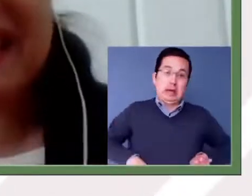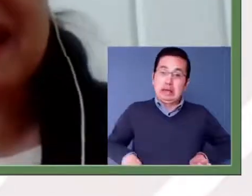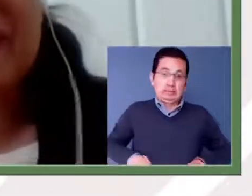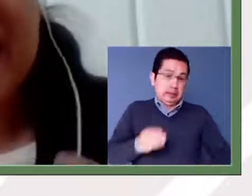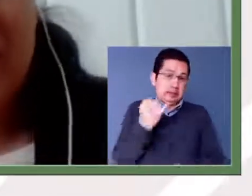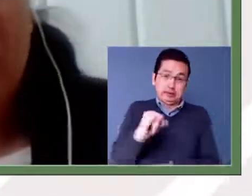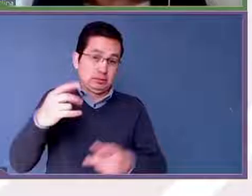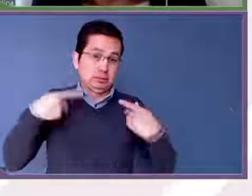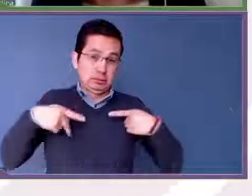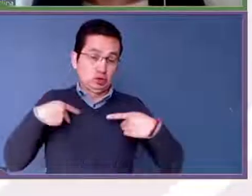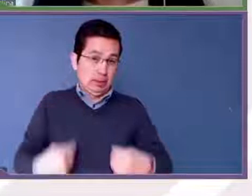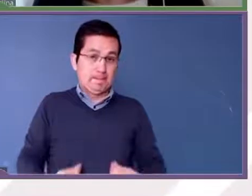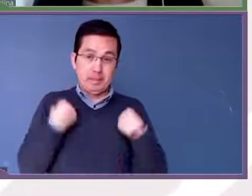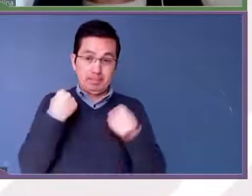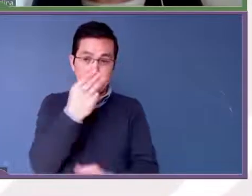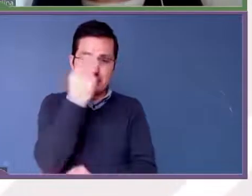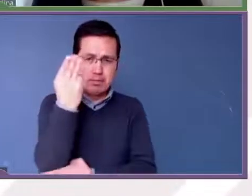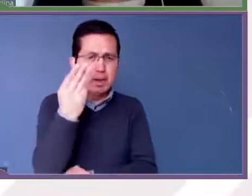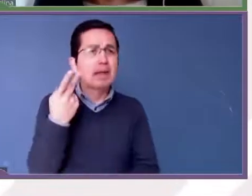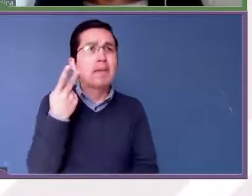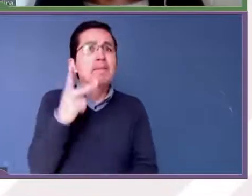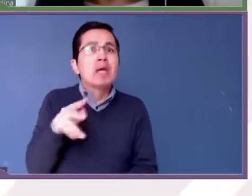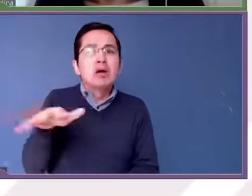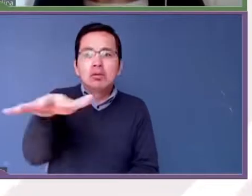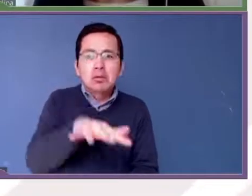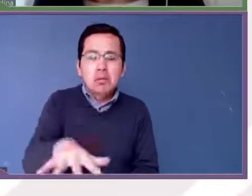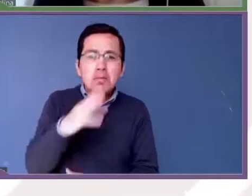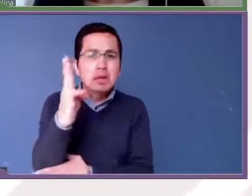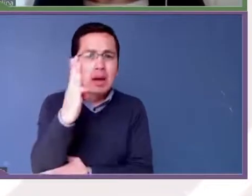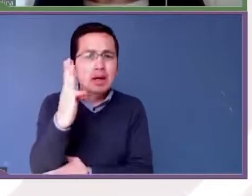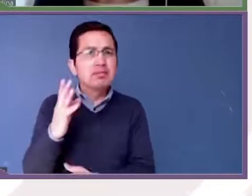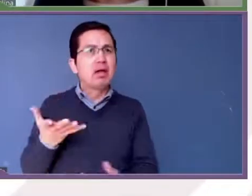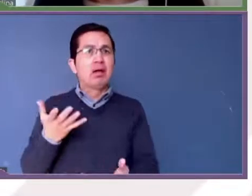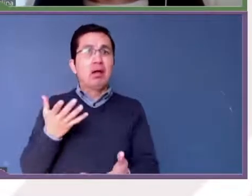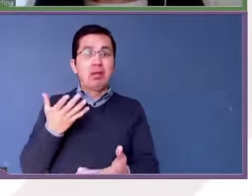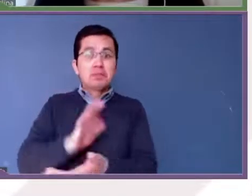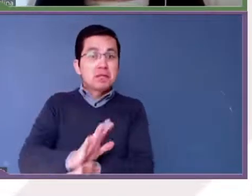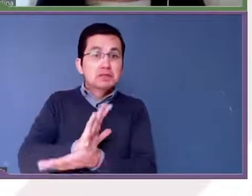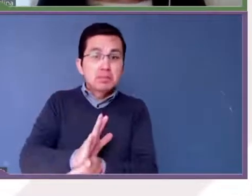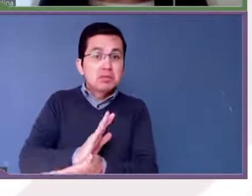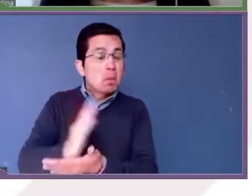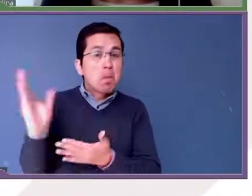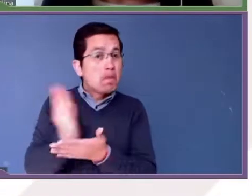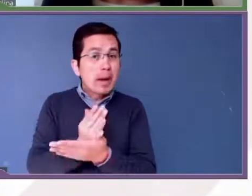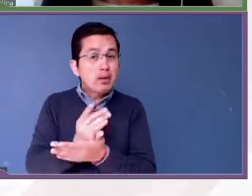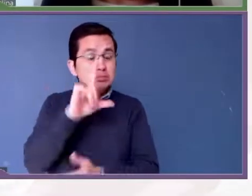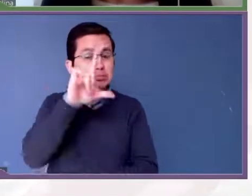está percibiendo menos discriminación, ¿sí? Ahí